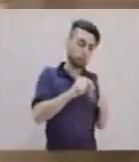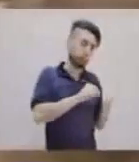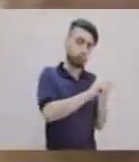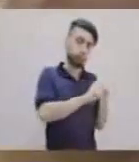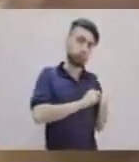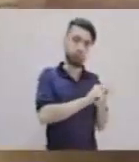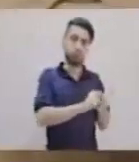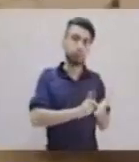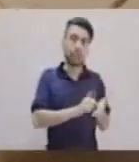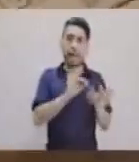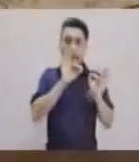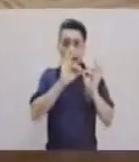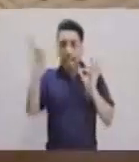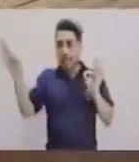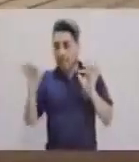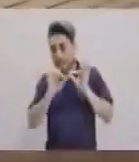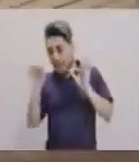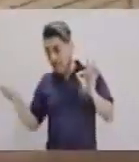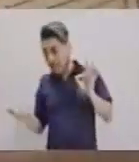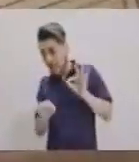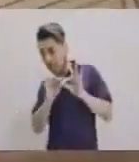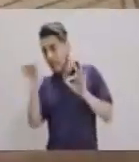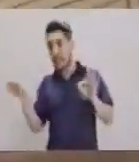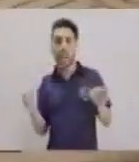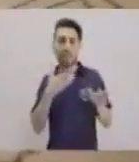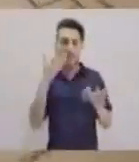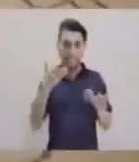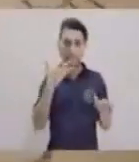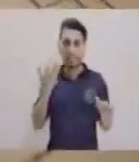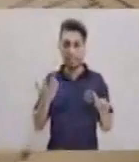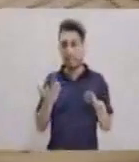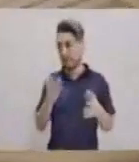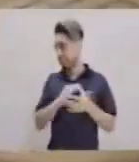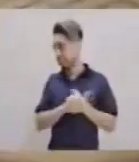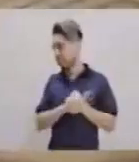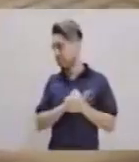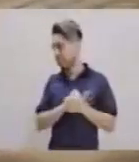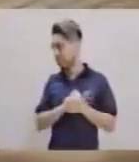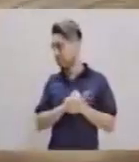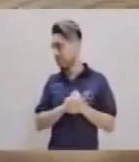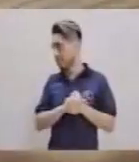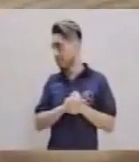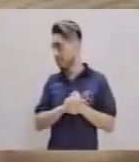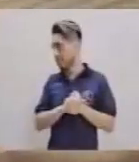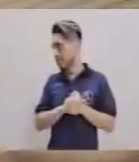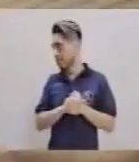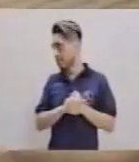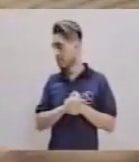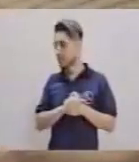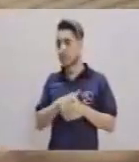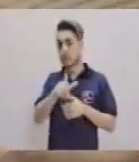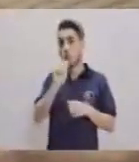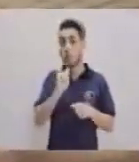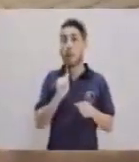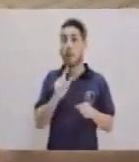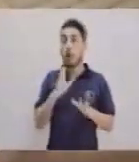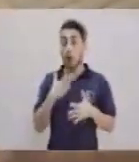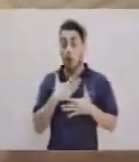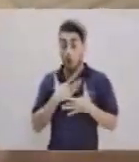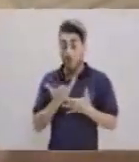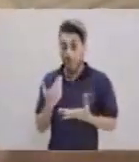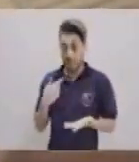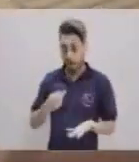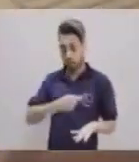comience con líneas sencillas, con objetos sencillos, ¿verdad? Que le permitan a usted ir tomando esa confianza